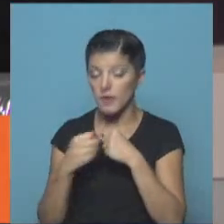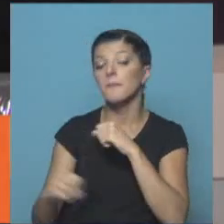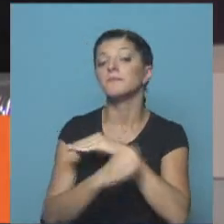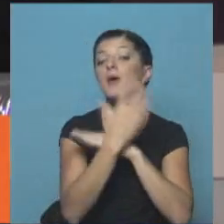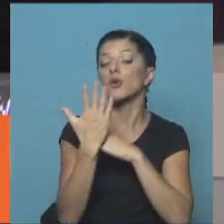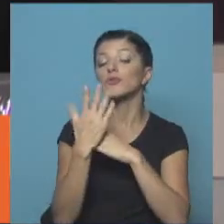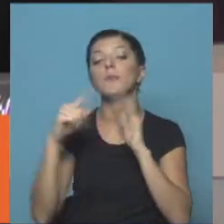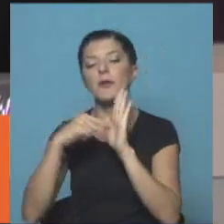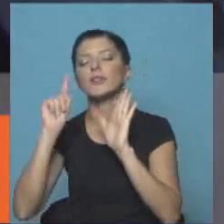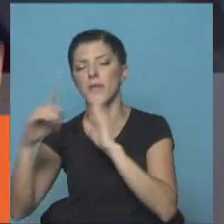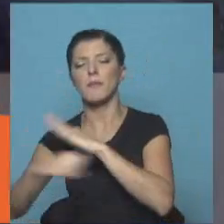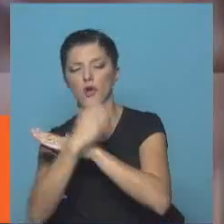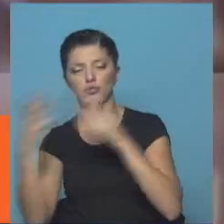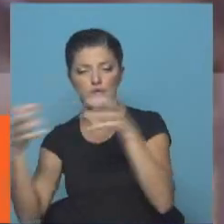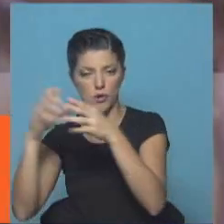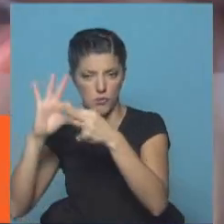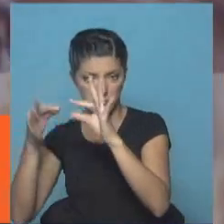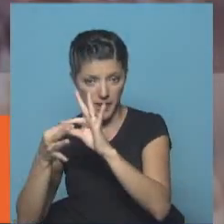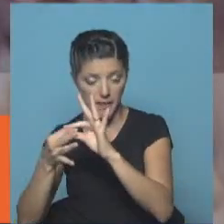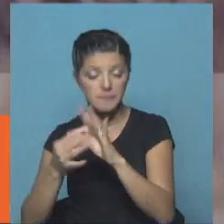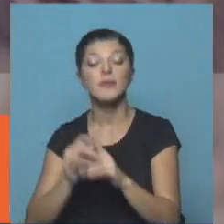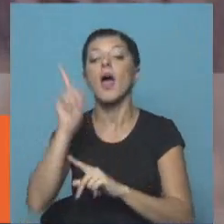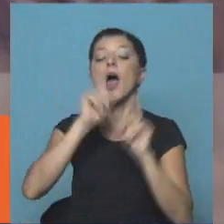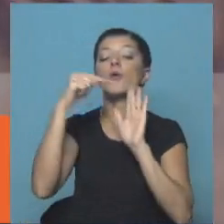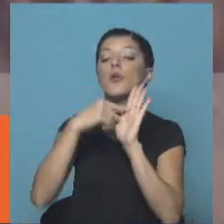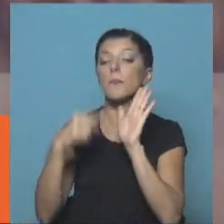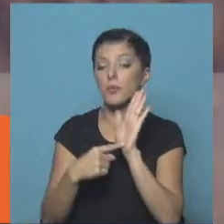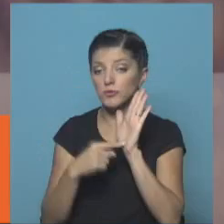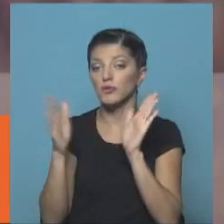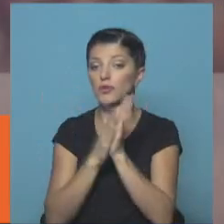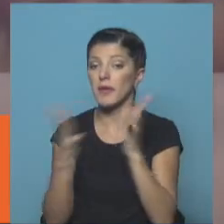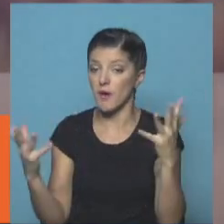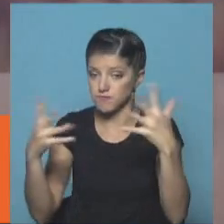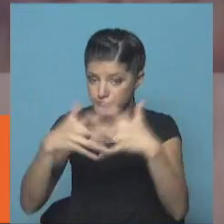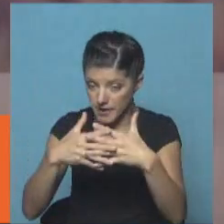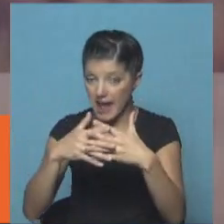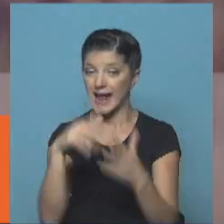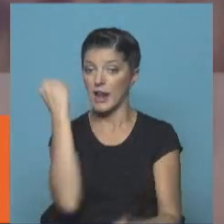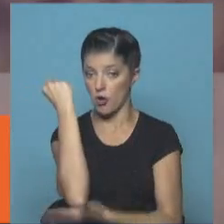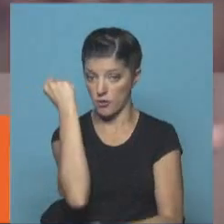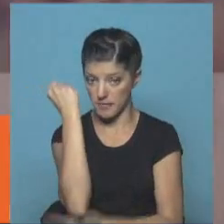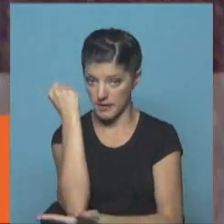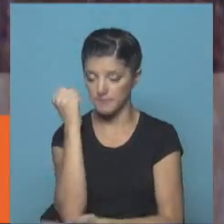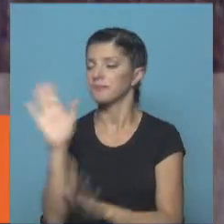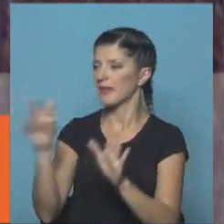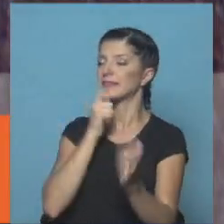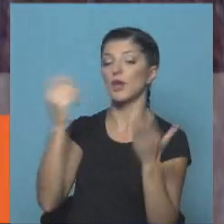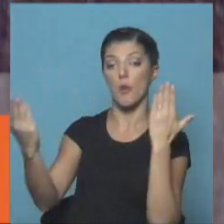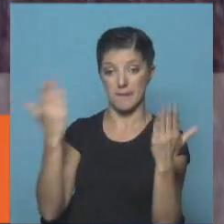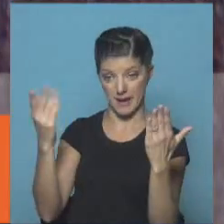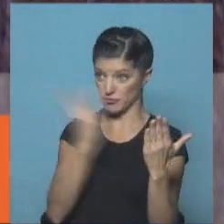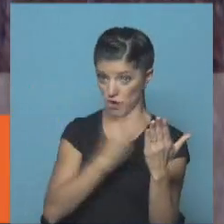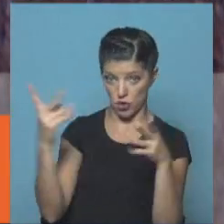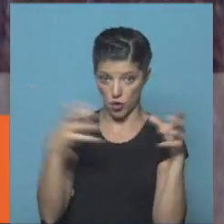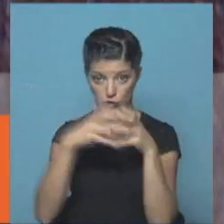acuerdo Mercosur-Unión Europea, requiere también cuestiones que tienen que ver con el ensamblado de economías. Claro. Sin duda, si uno compara, vamos a comparar Mercosur con Europa,